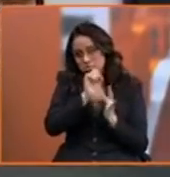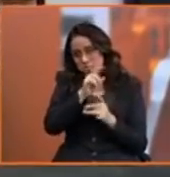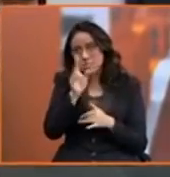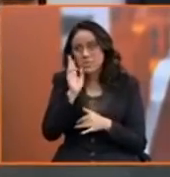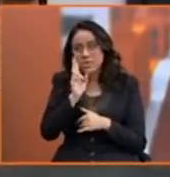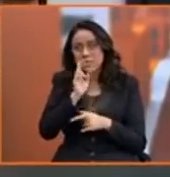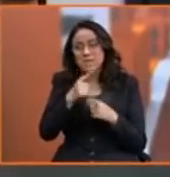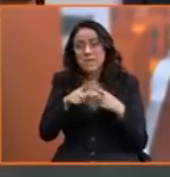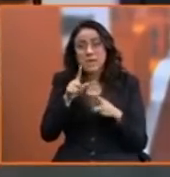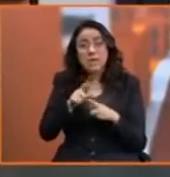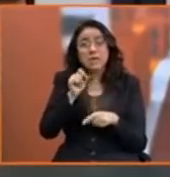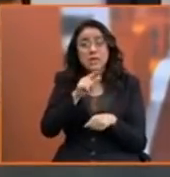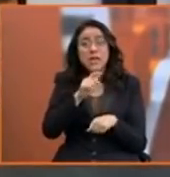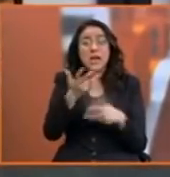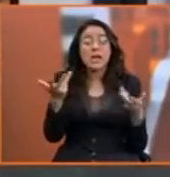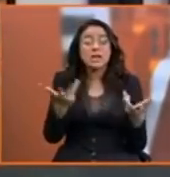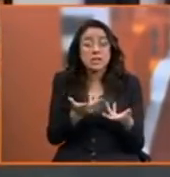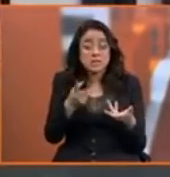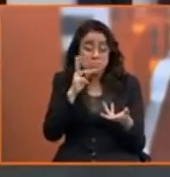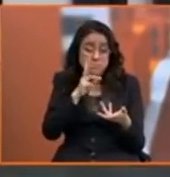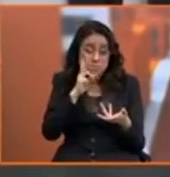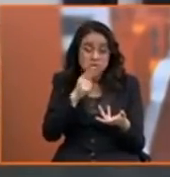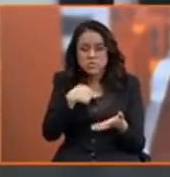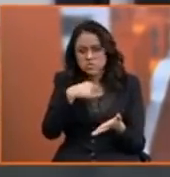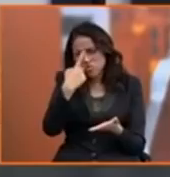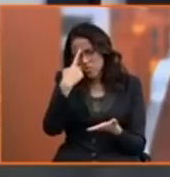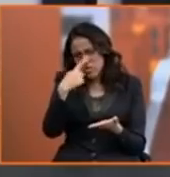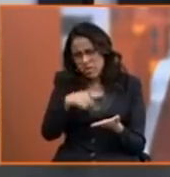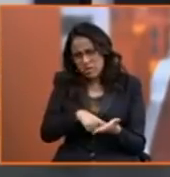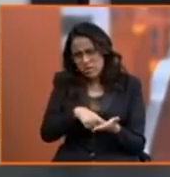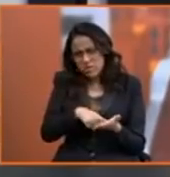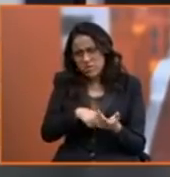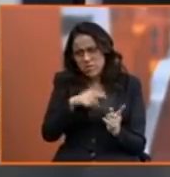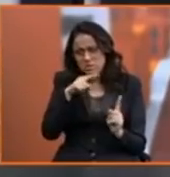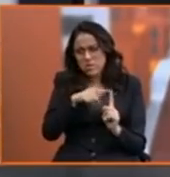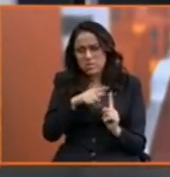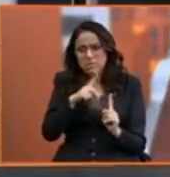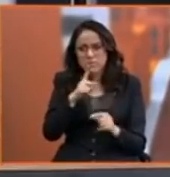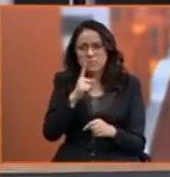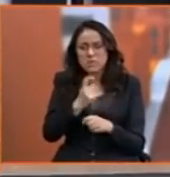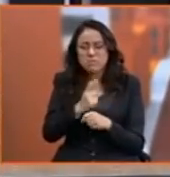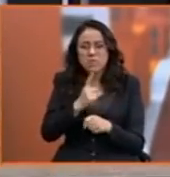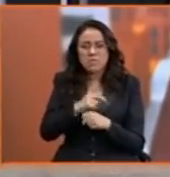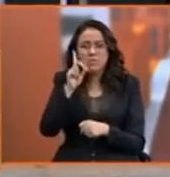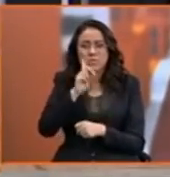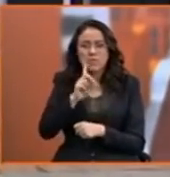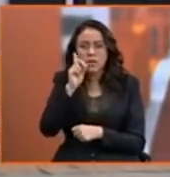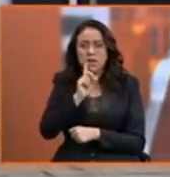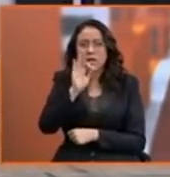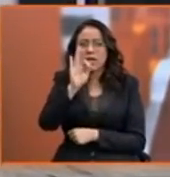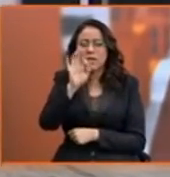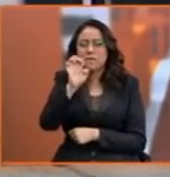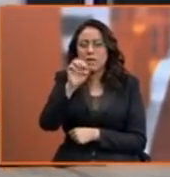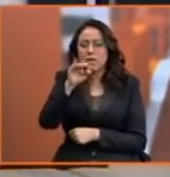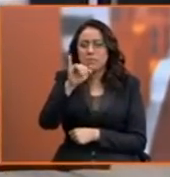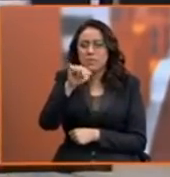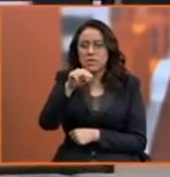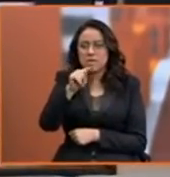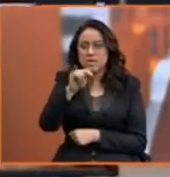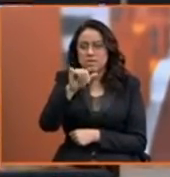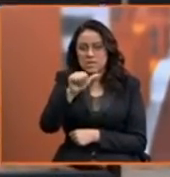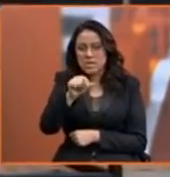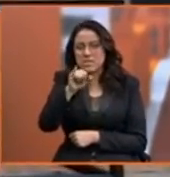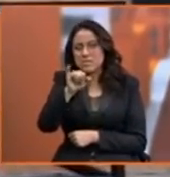fue Jesucristo. Y bueno, pues que yo digo que ella era como la primer feminista, ¿no? Estoy completamente, claro, de acuerdo. Claro. Sí, hablando, sí, del